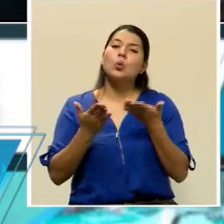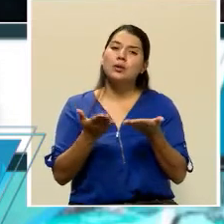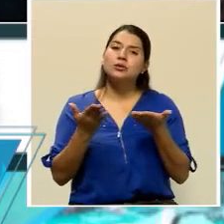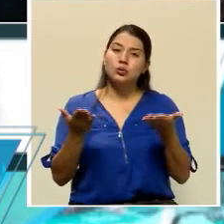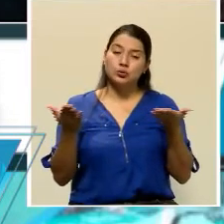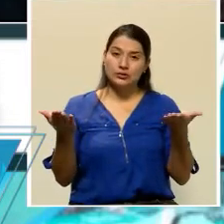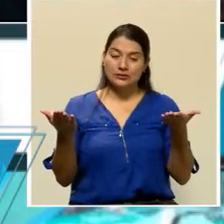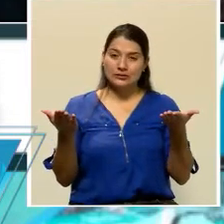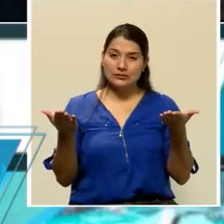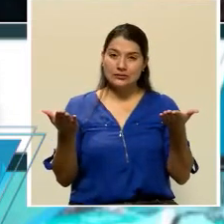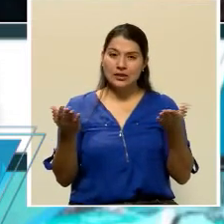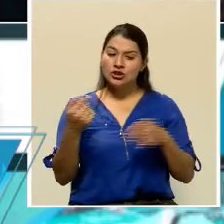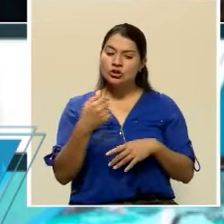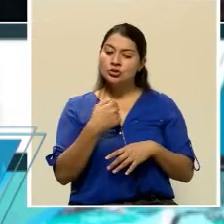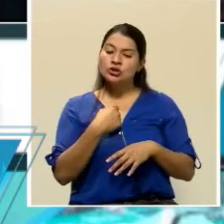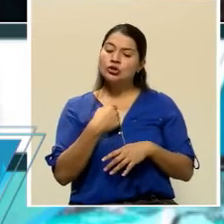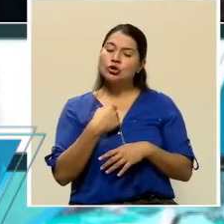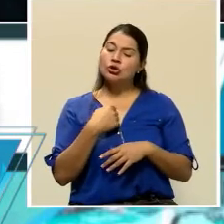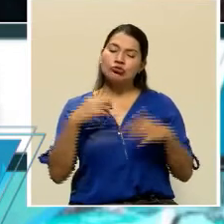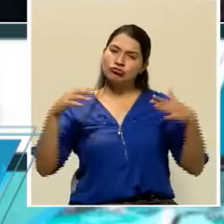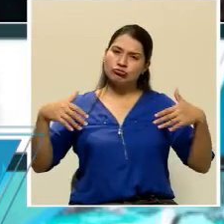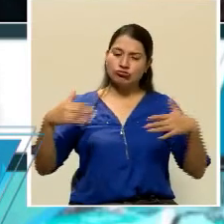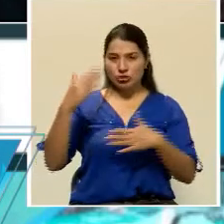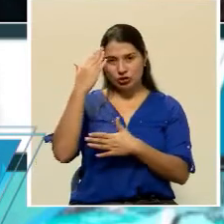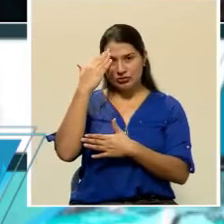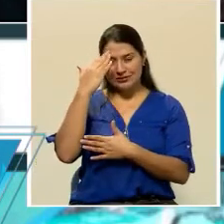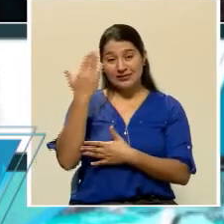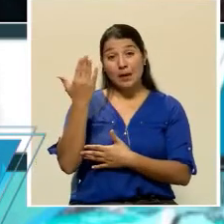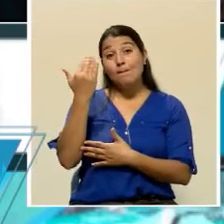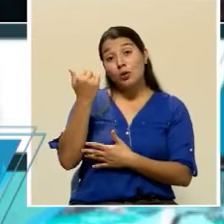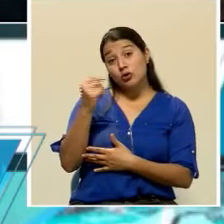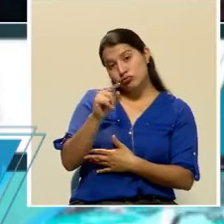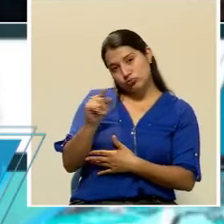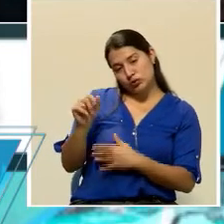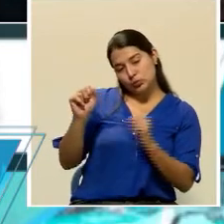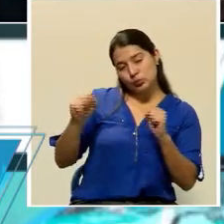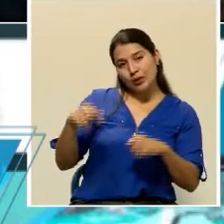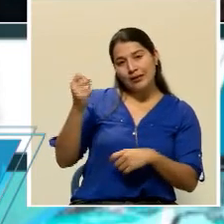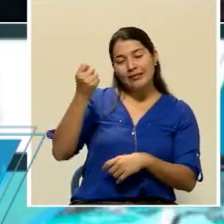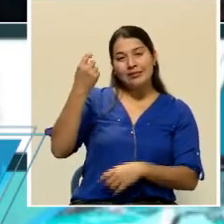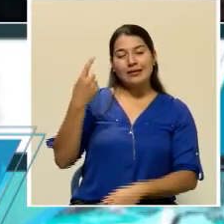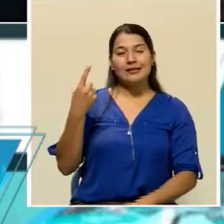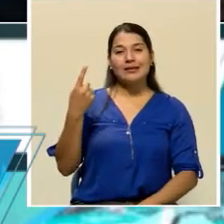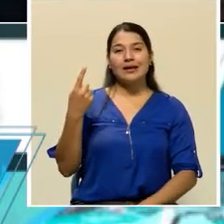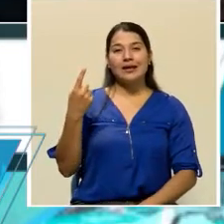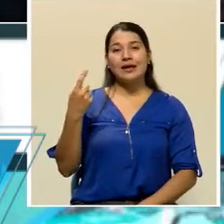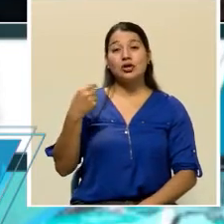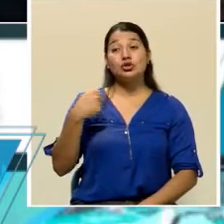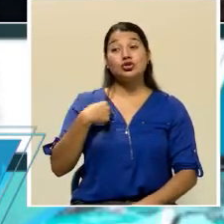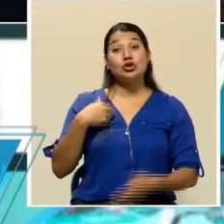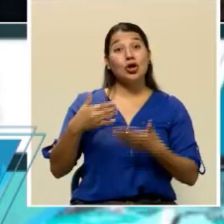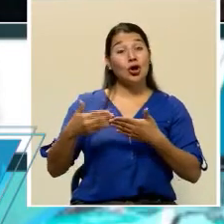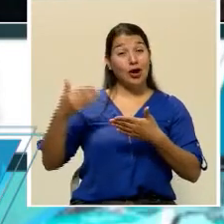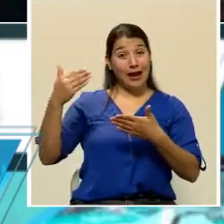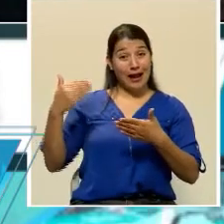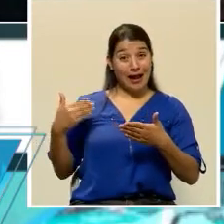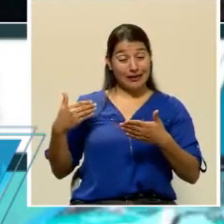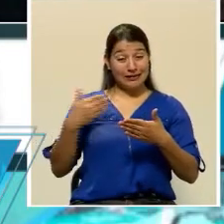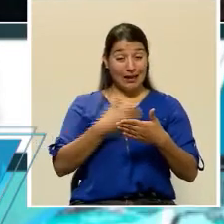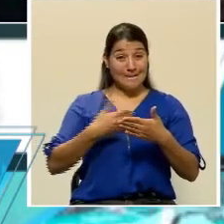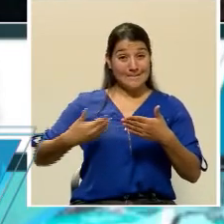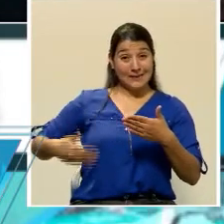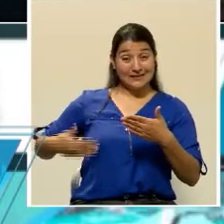no conozco en detalle, porque usted entenderá que después de haber dejado ser de